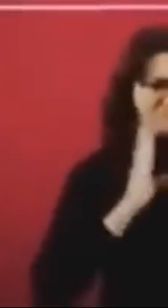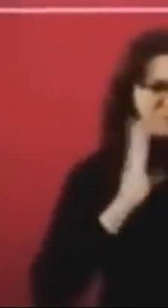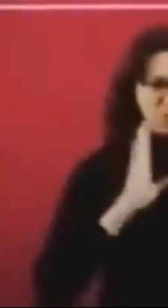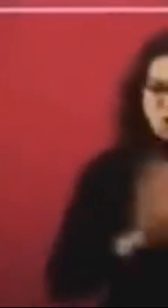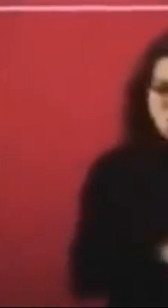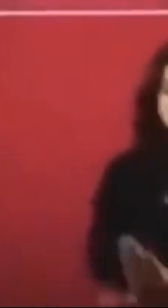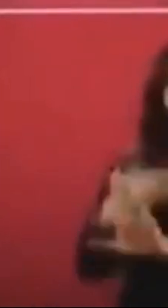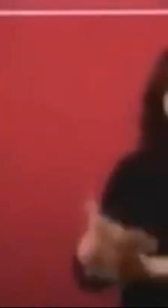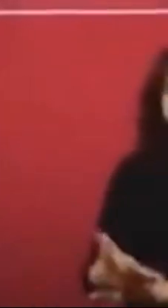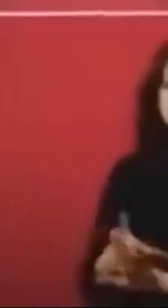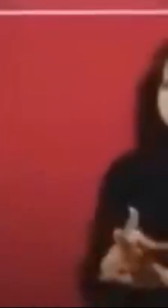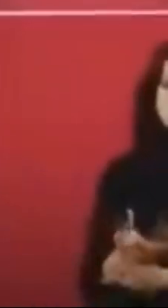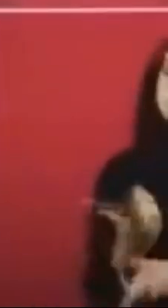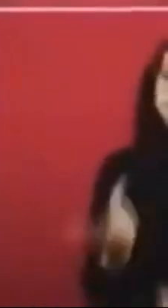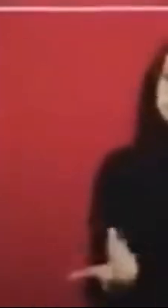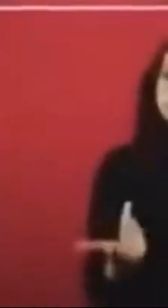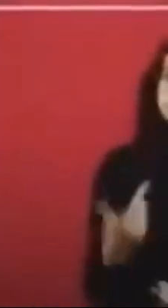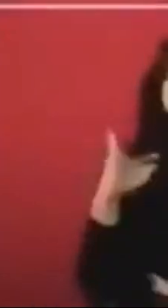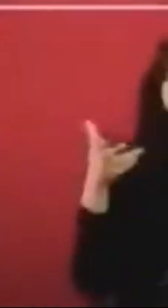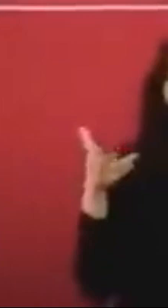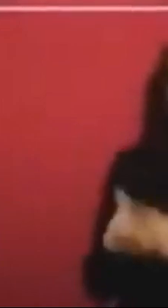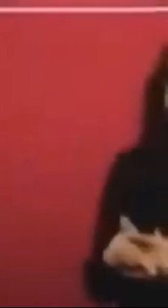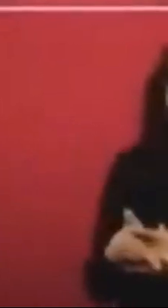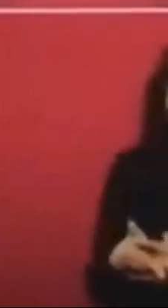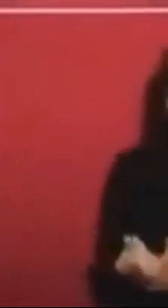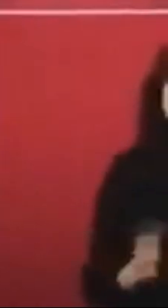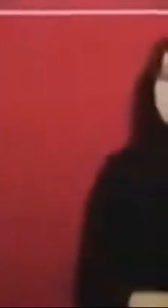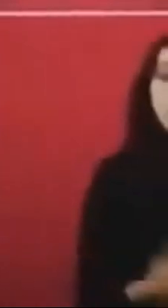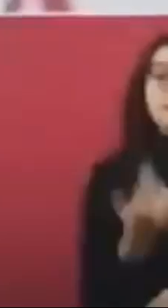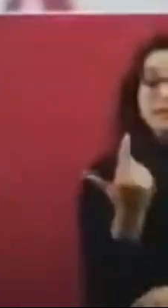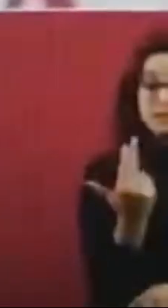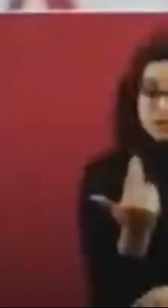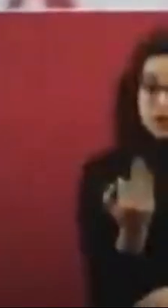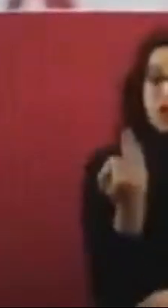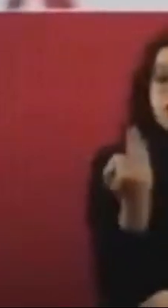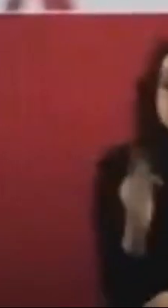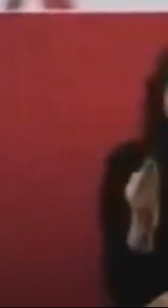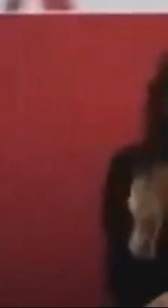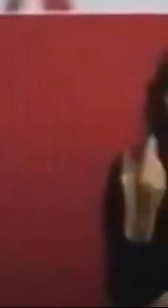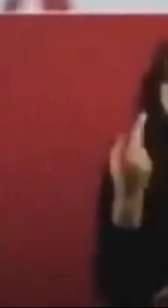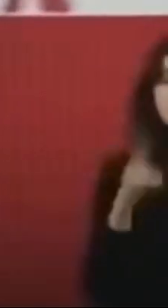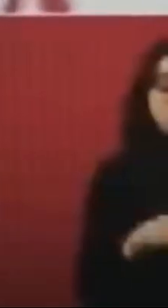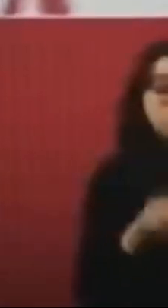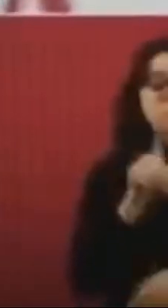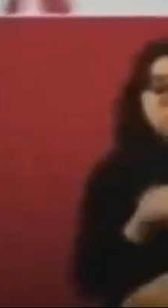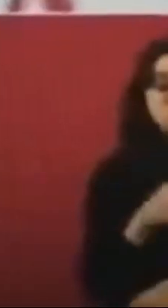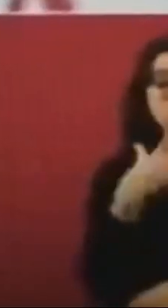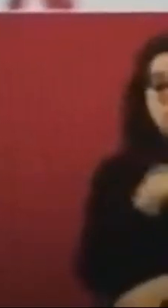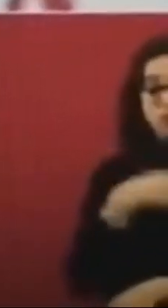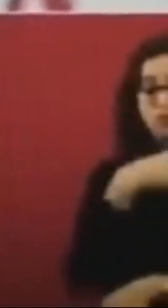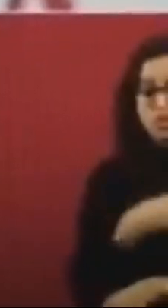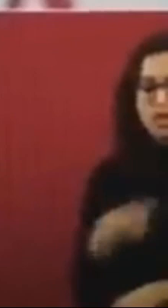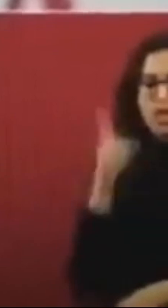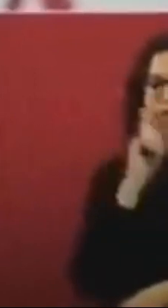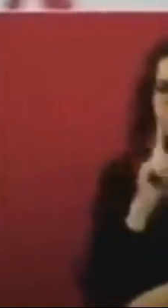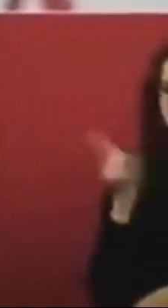sus personas. El 25 de febrero del 2017, la hija de la señora Ernestina Asencio observó que